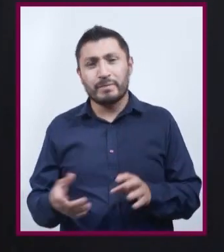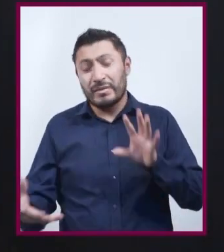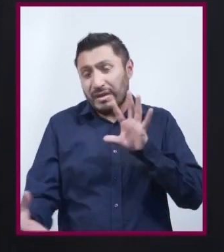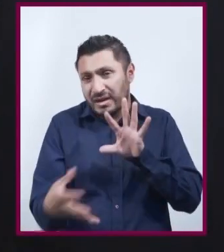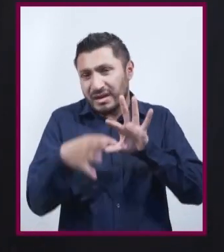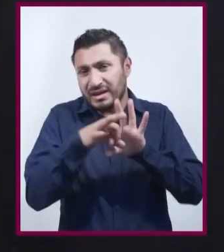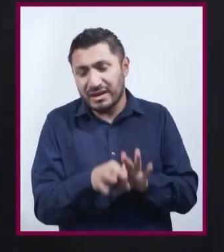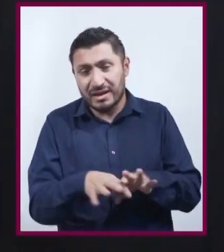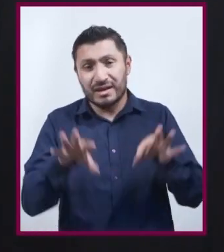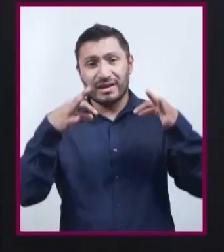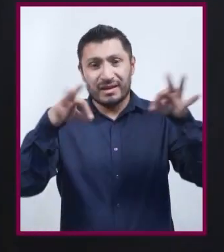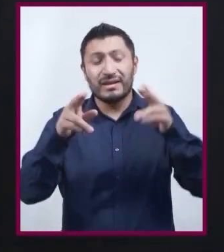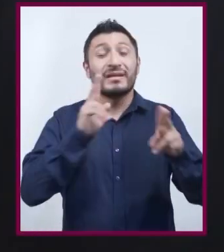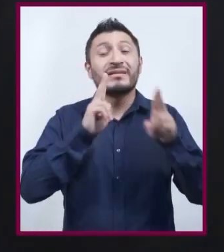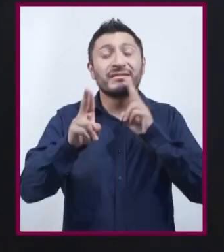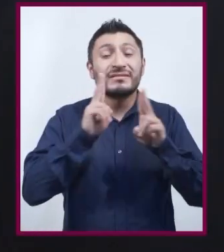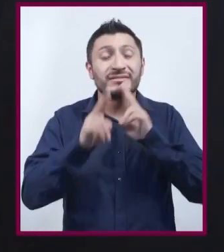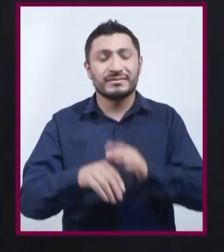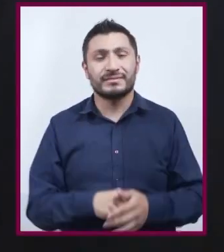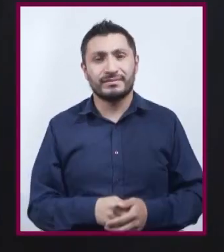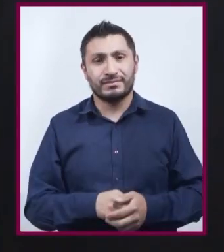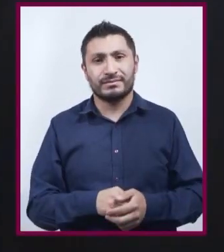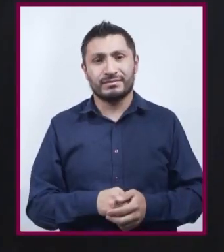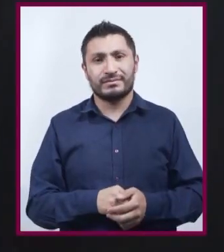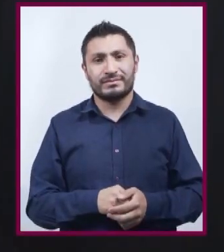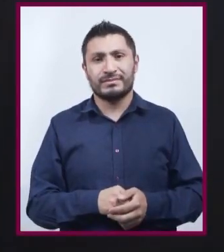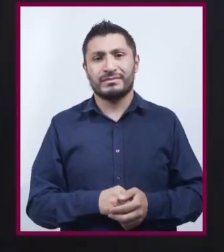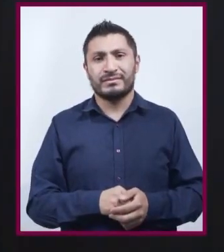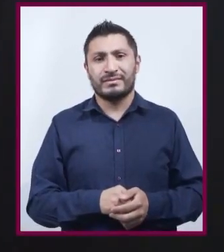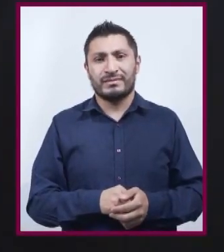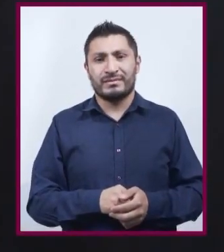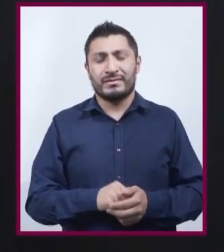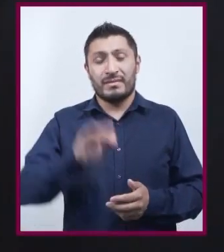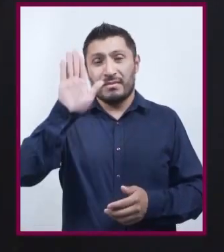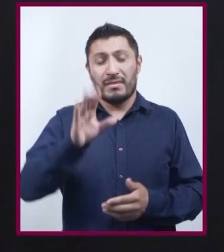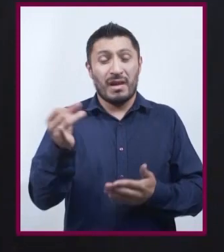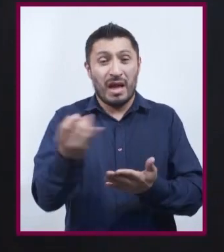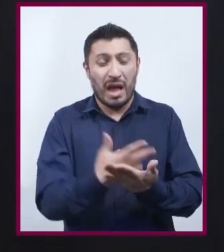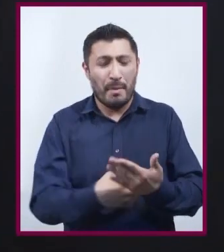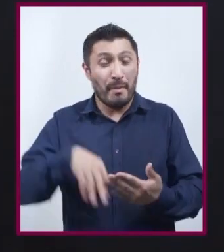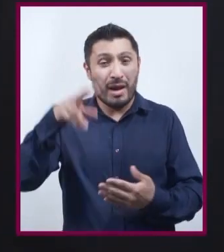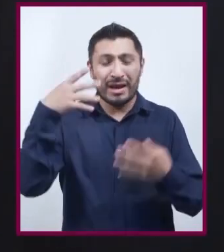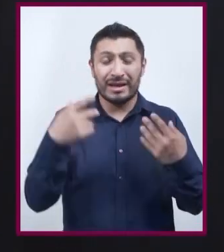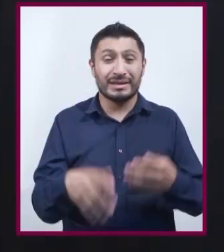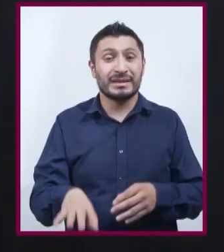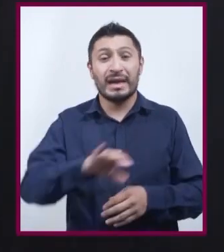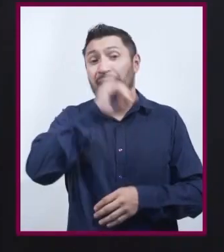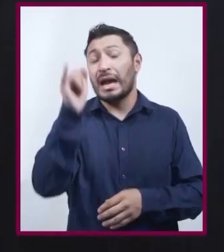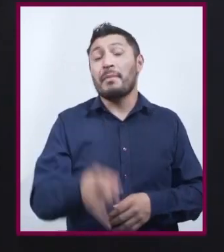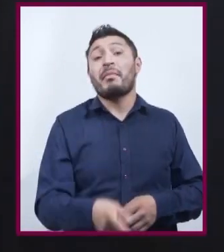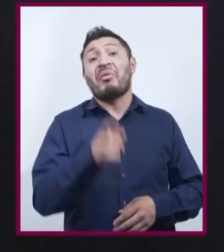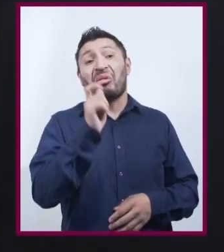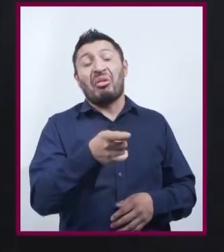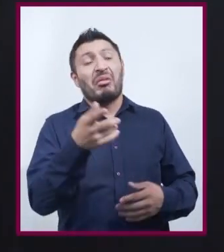documentales y noticiarios. Se les adjudicó un carácter de verdad incuestionable. ¿Quién podría dudar de que era